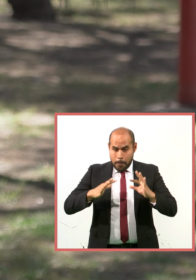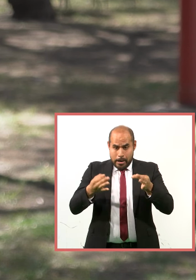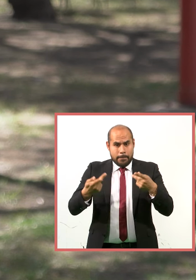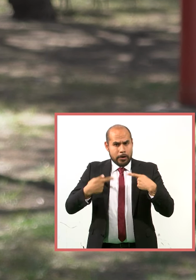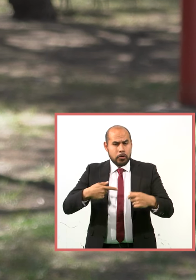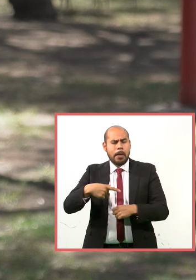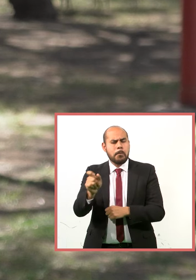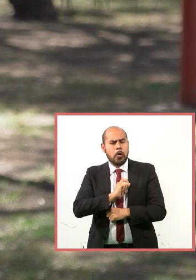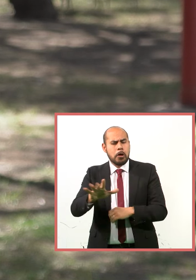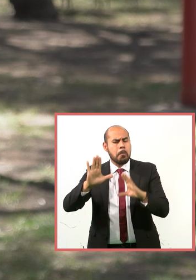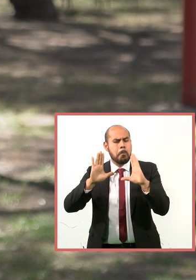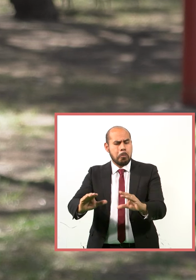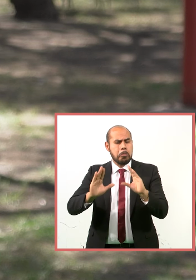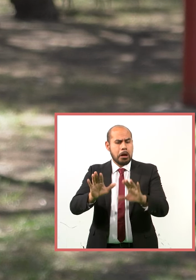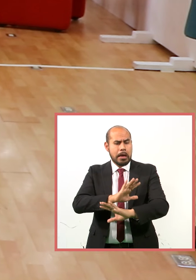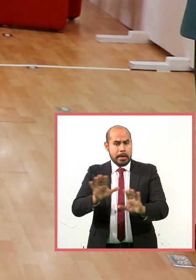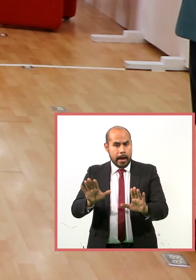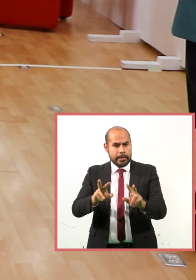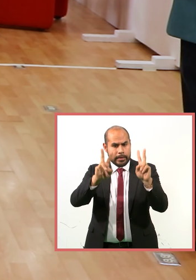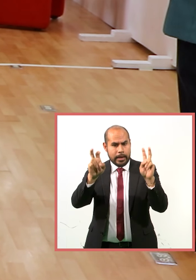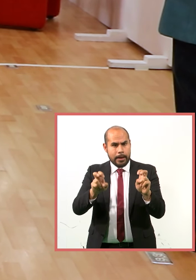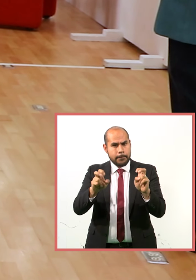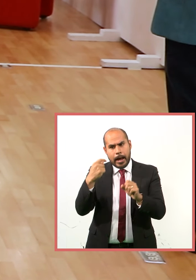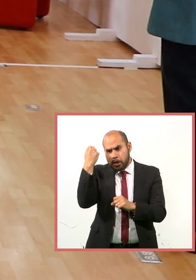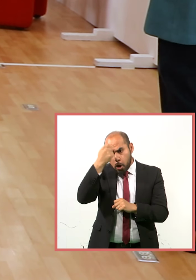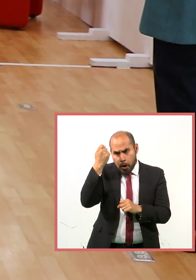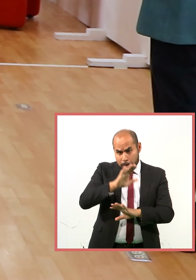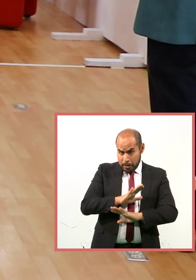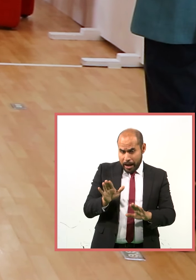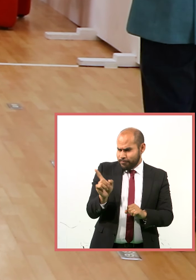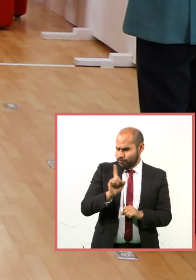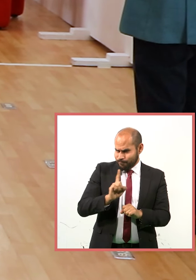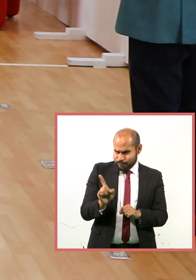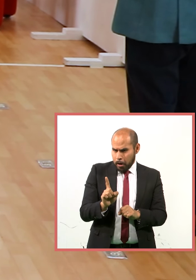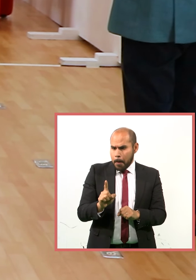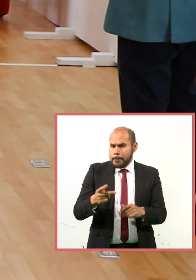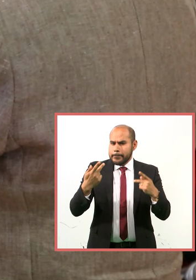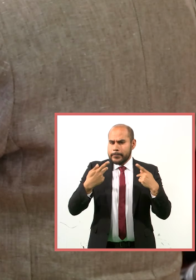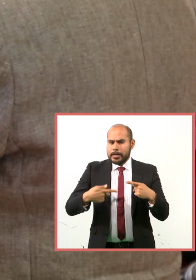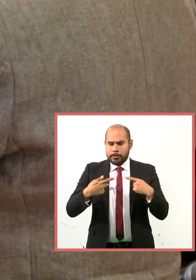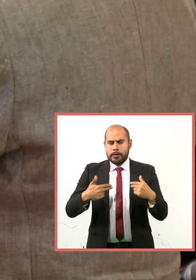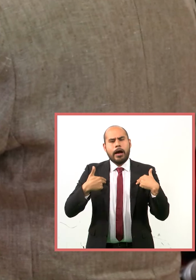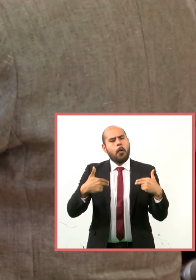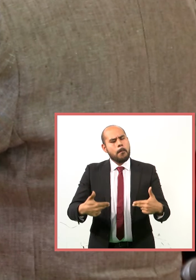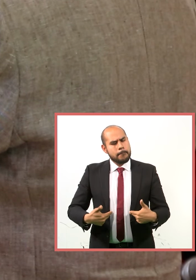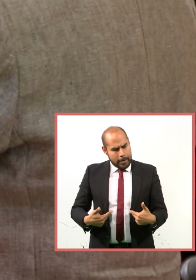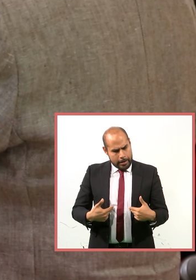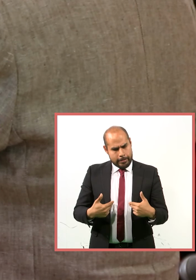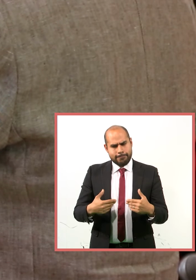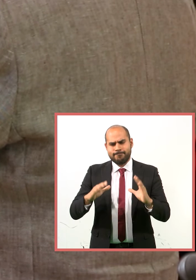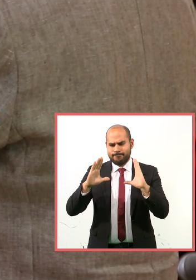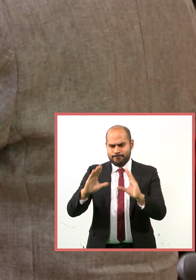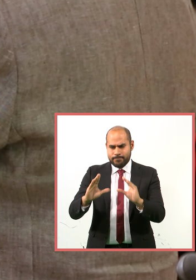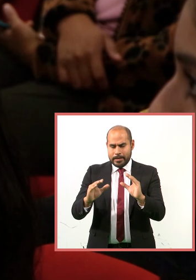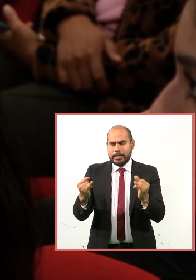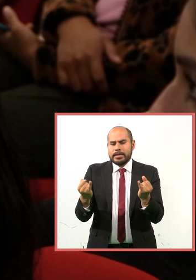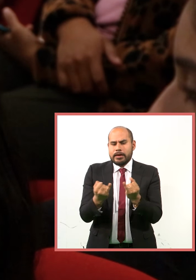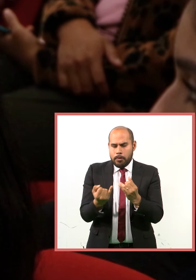solamente se encargan de crear personas pues profesionales en el tema de todo lo teórico, sino también es